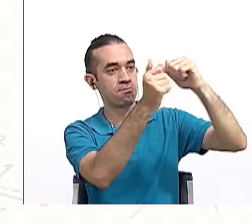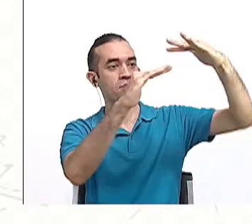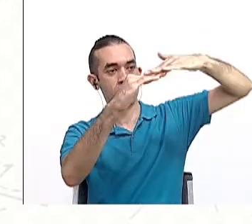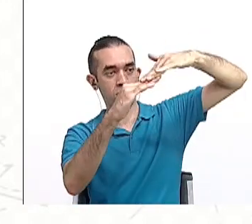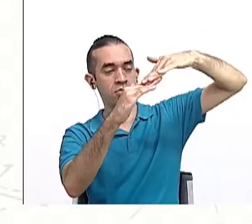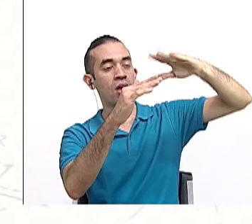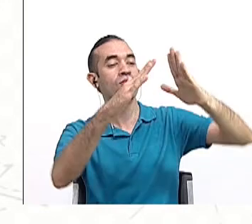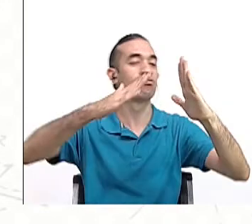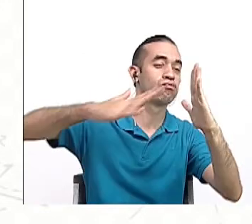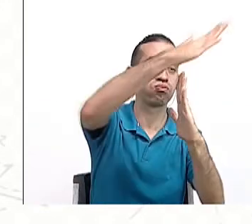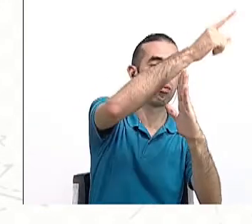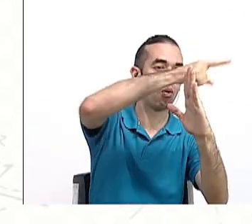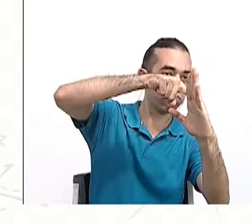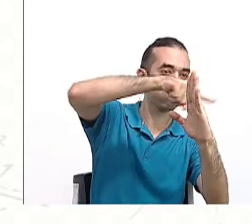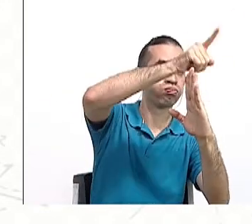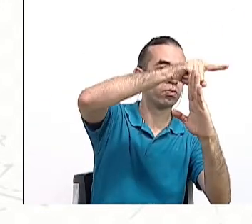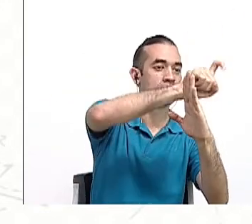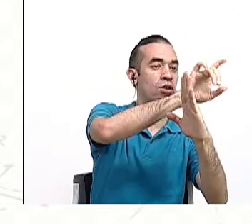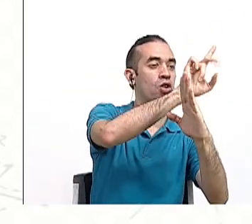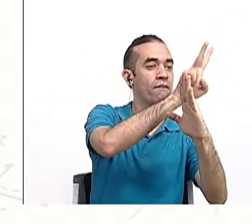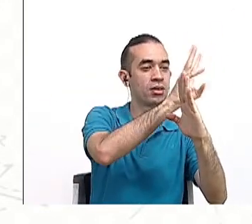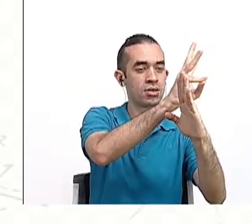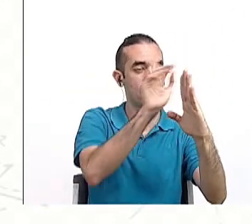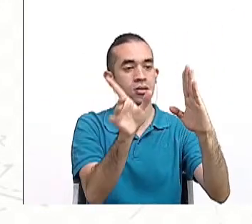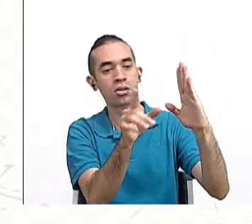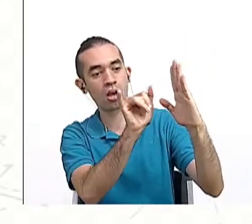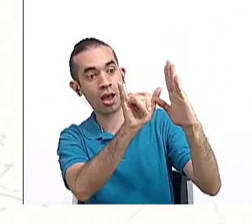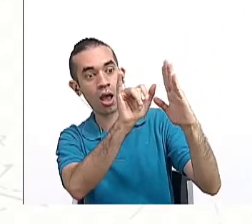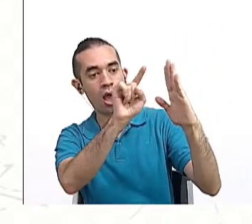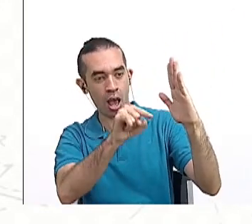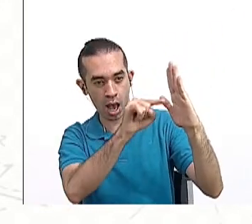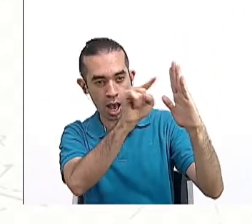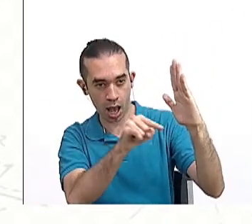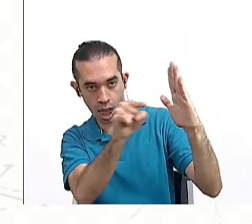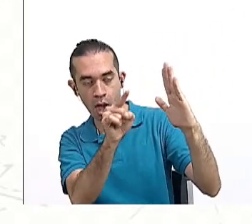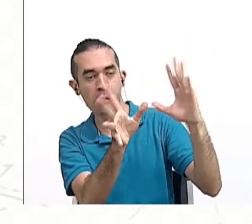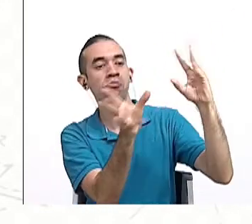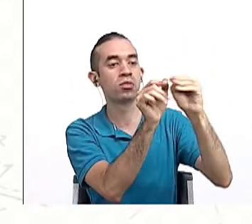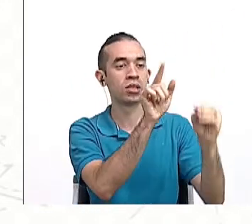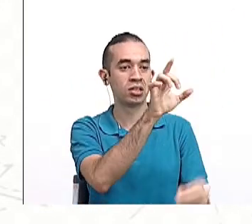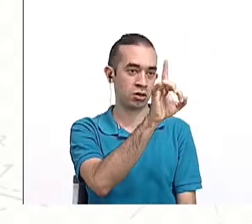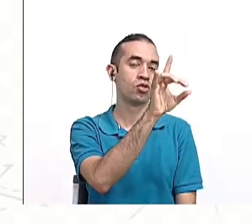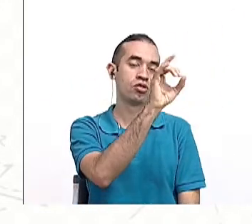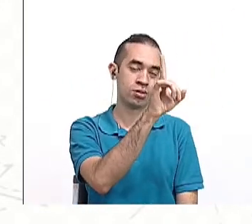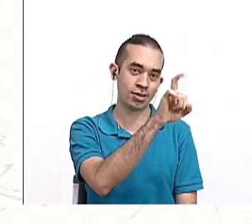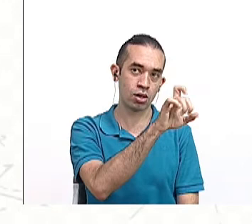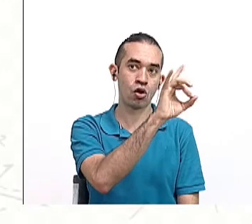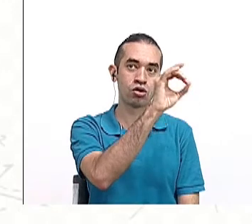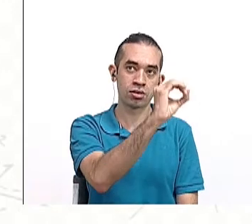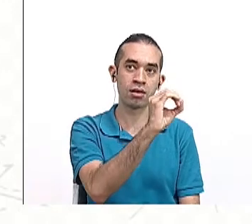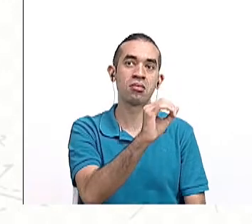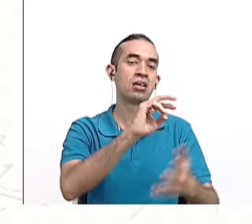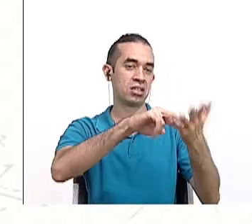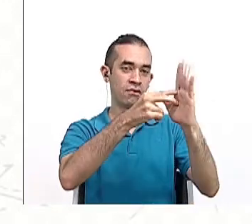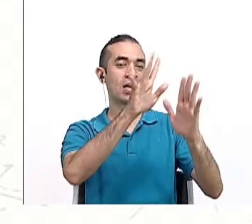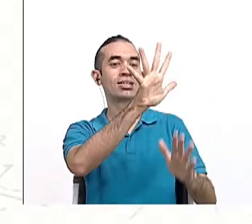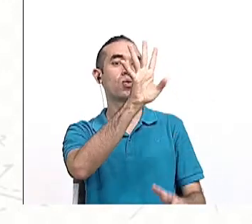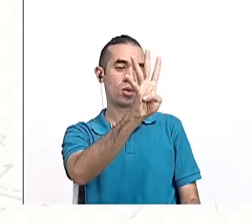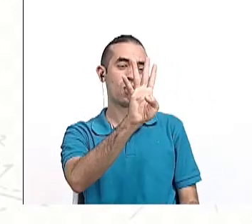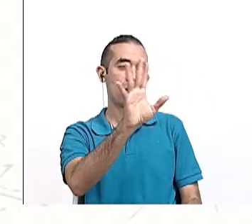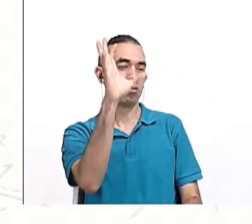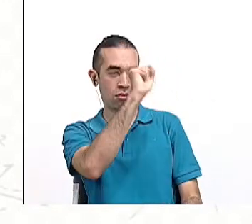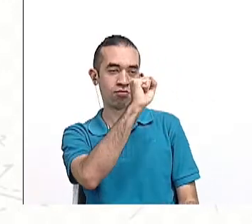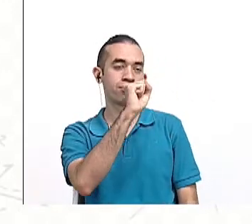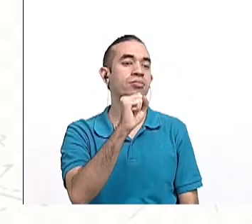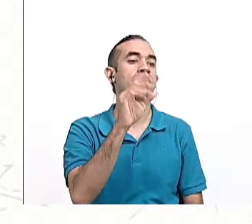de gamma es 54 y lo colocamos por ahí y ahora si determinemos el valor de pi como sumando lo que es los ángulos